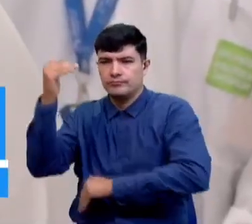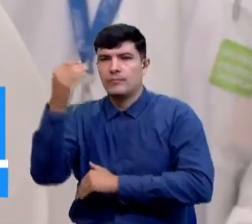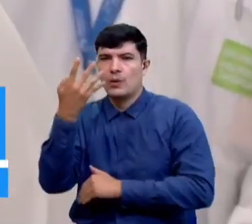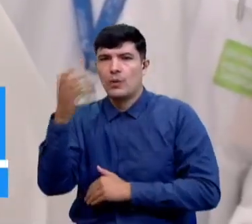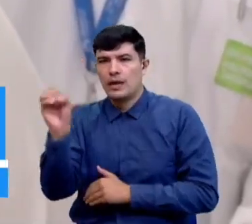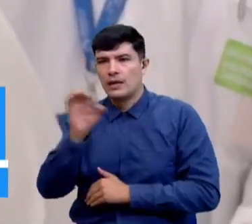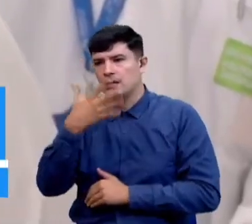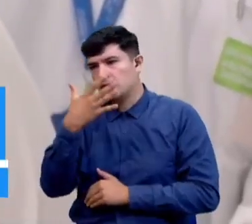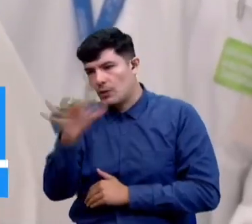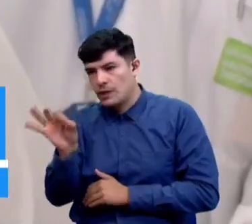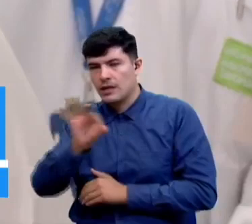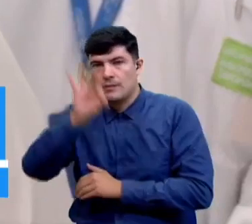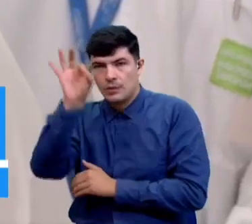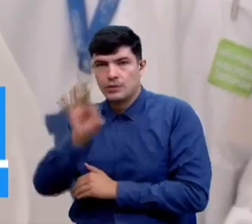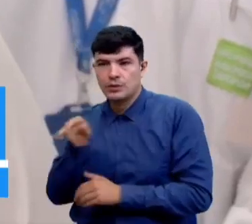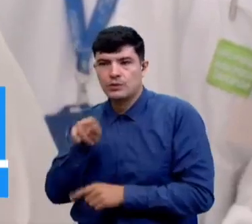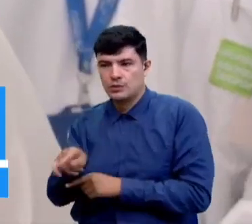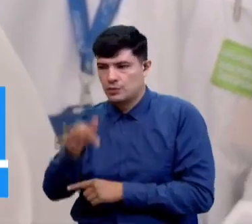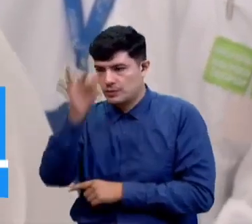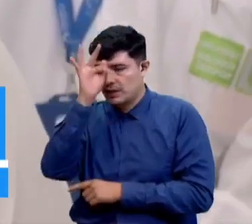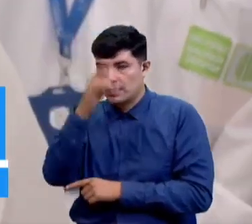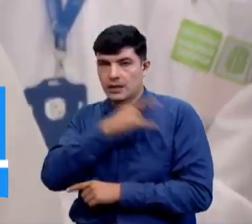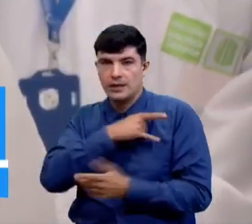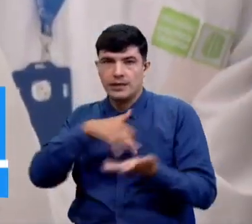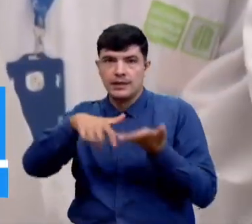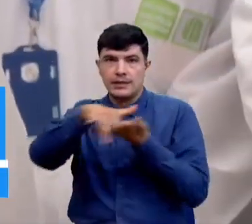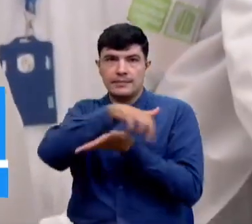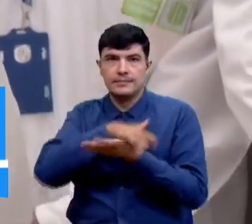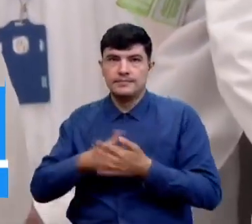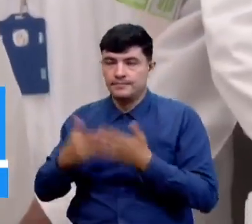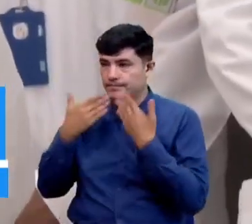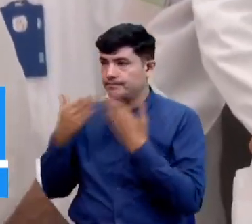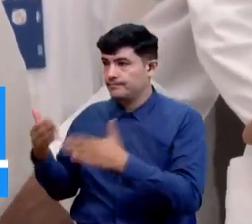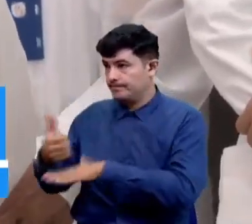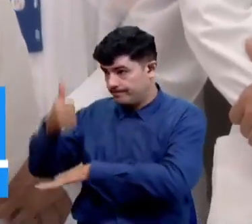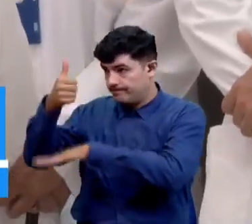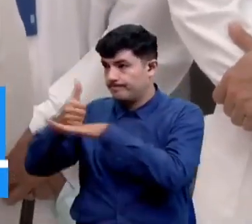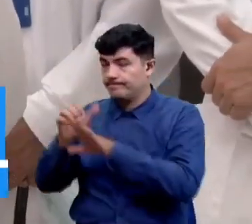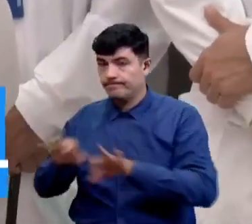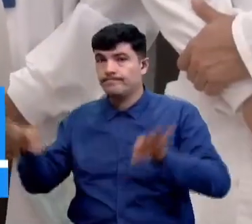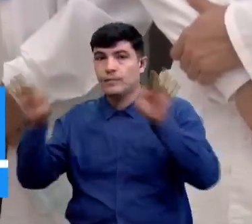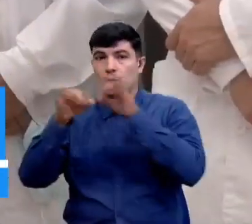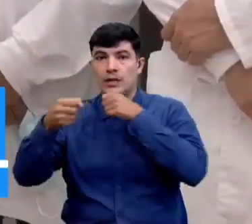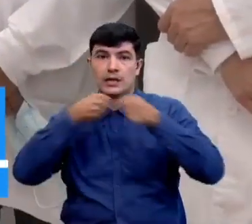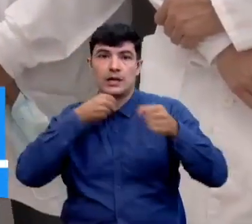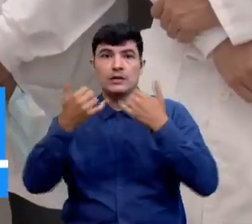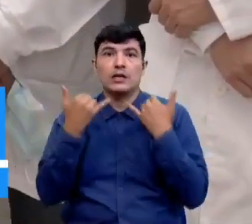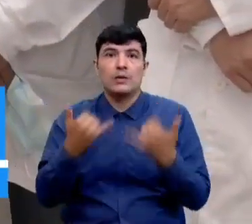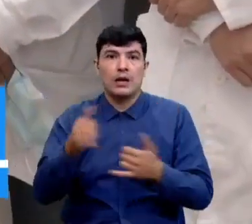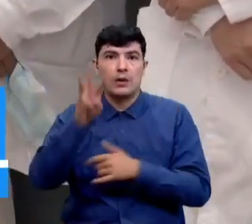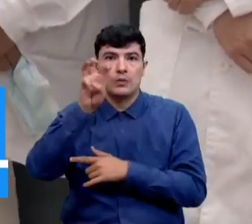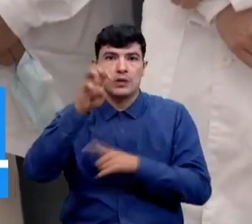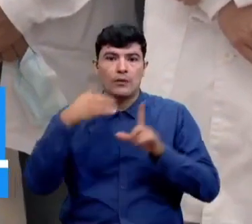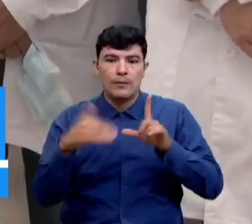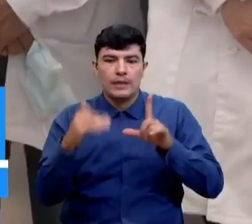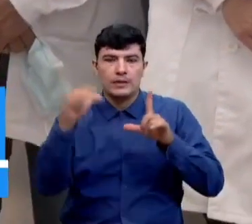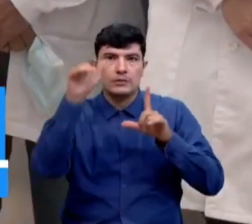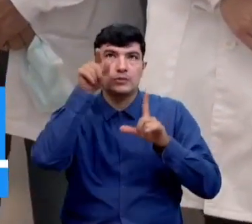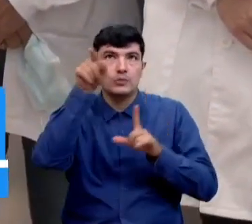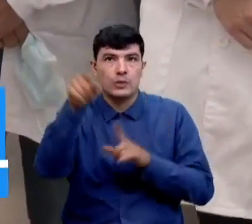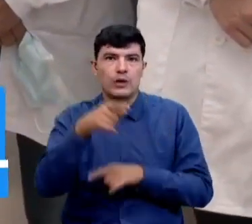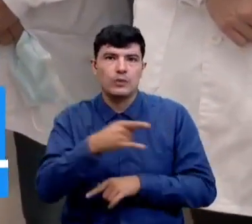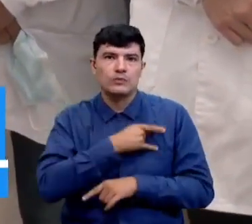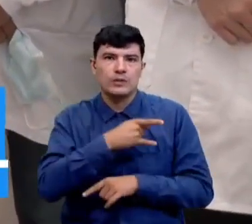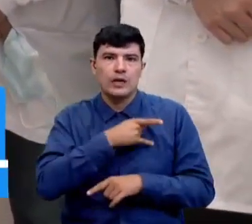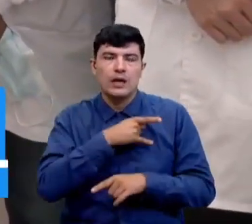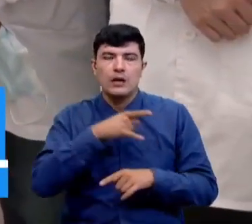50% nuestro querido hospital Gracias gerente importante noticias a esta hora la entrega del octavo piso del Hospital Universitario de Santander